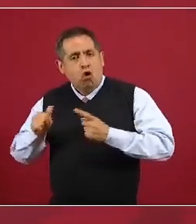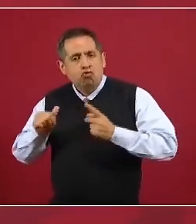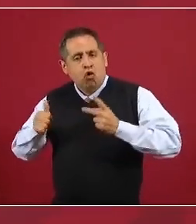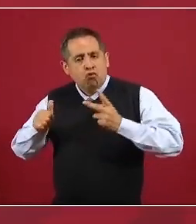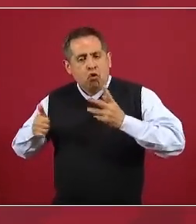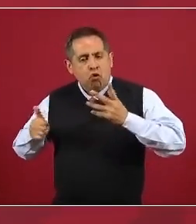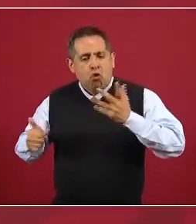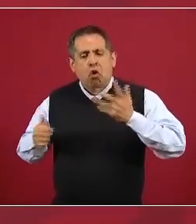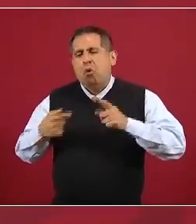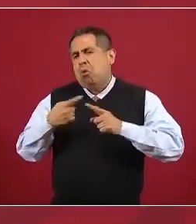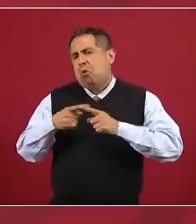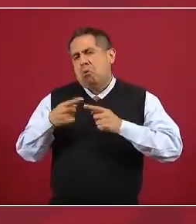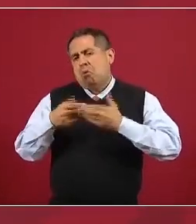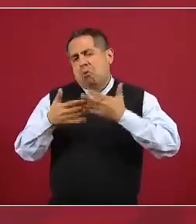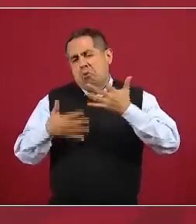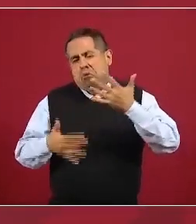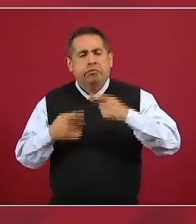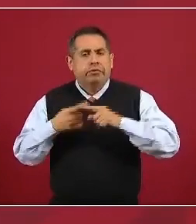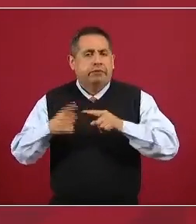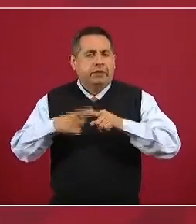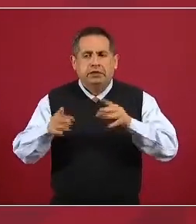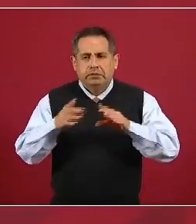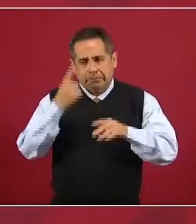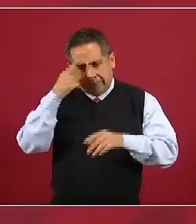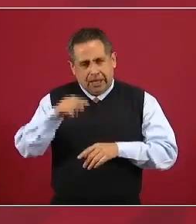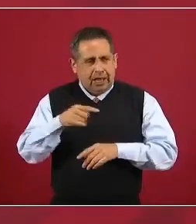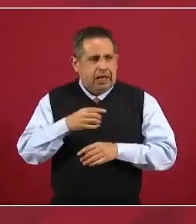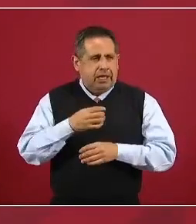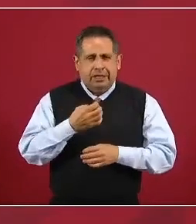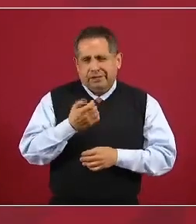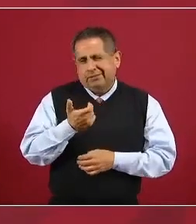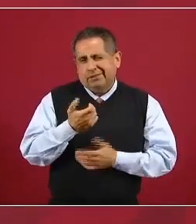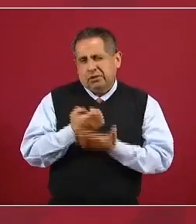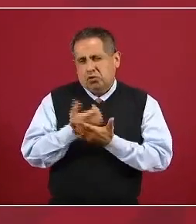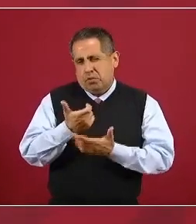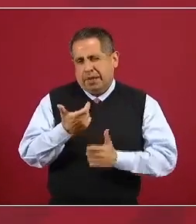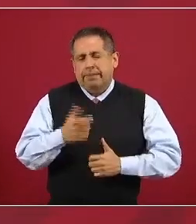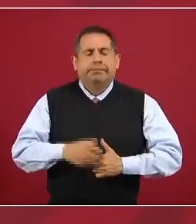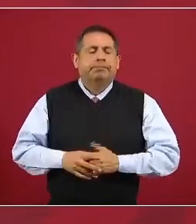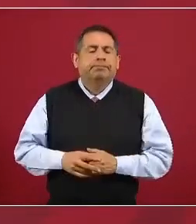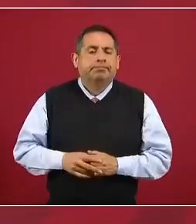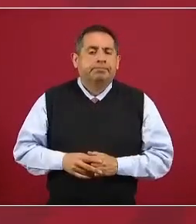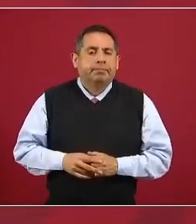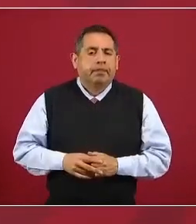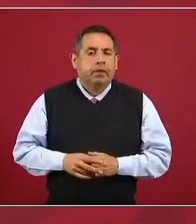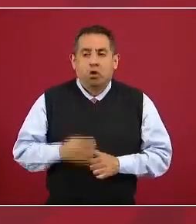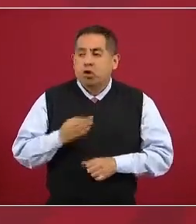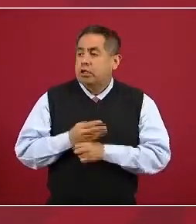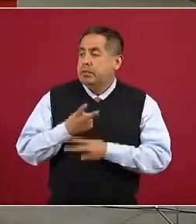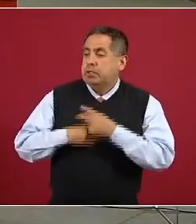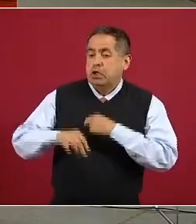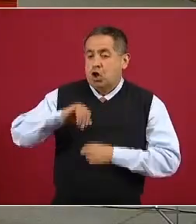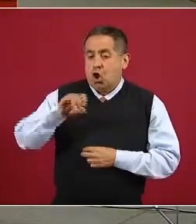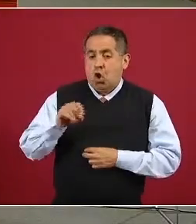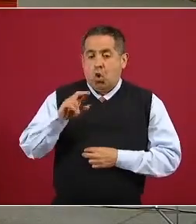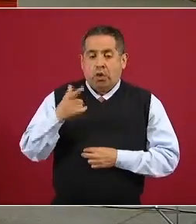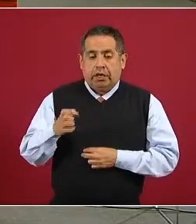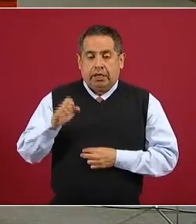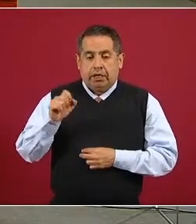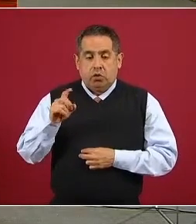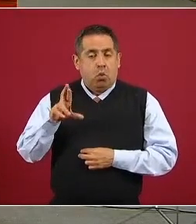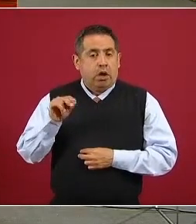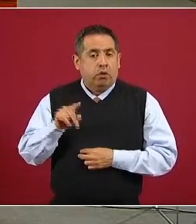todos en distintos ámbitos económicos. El día de hoy tengo el gusto que me acompañe Jorge Eduardo